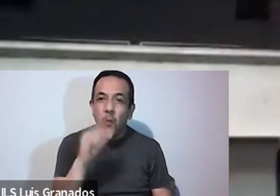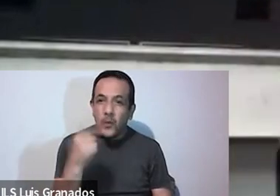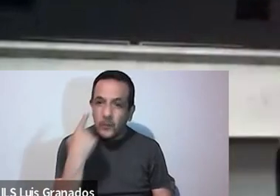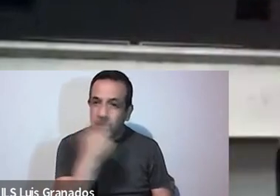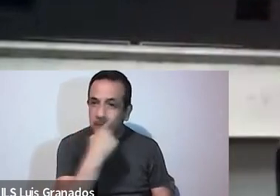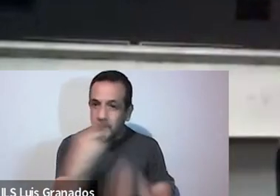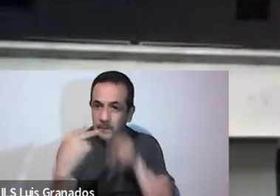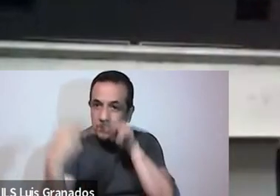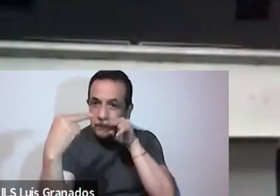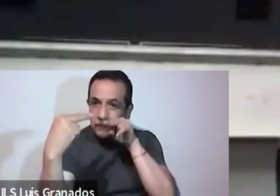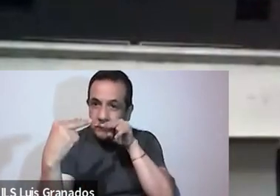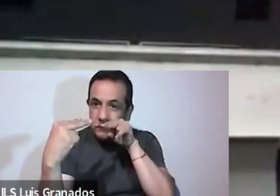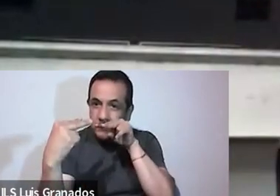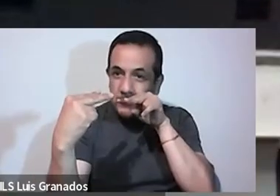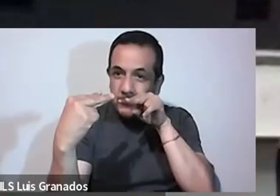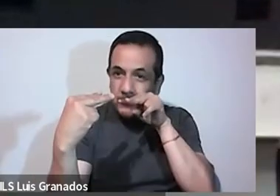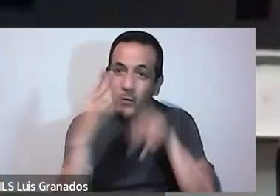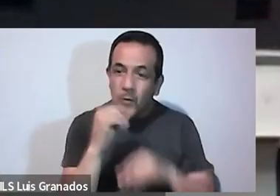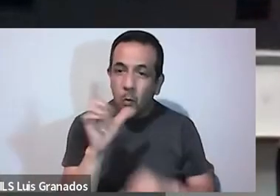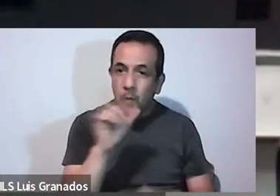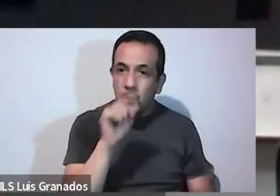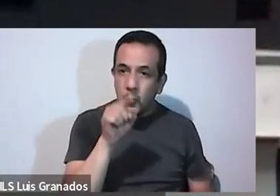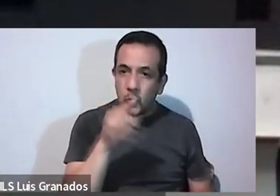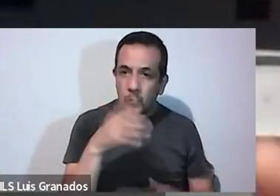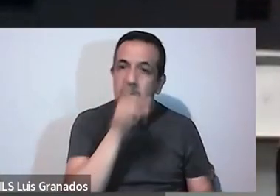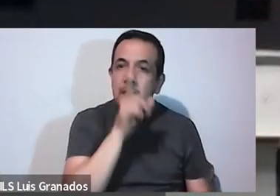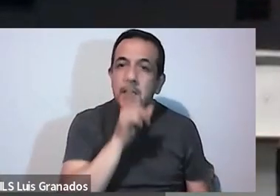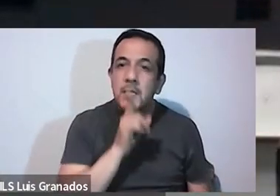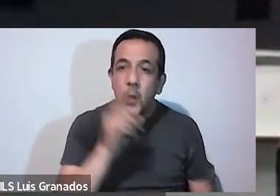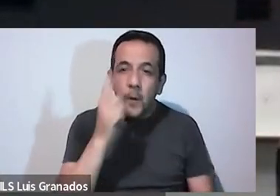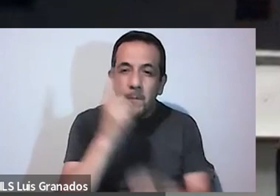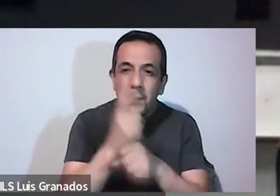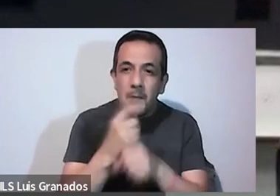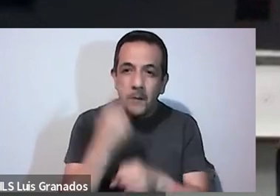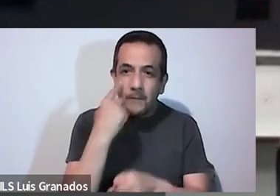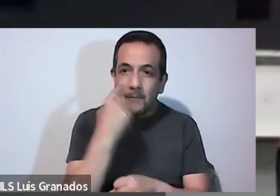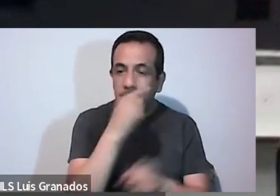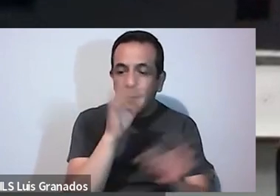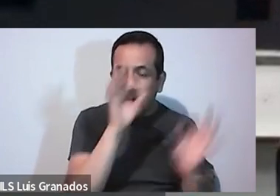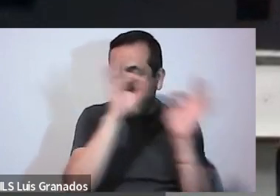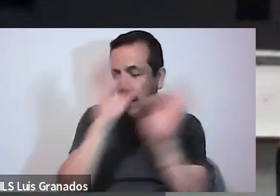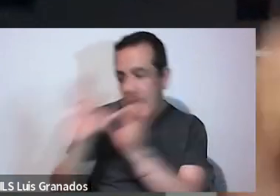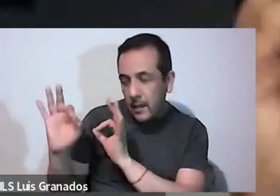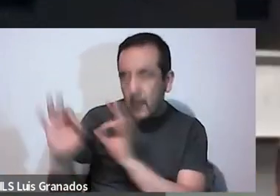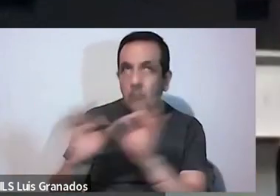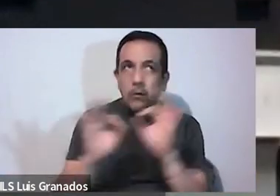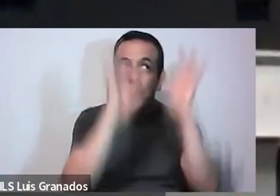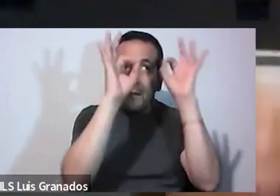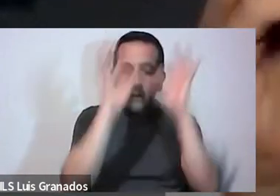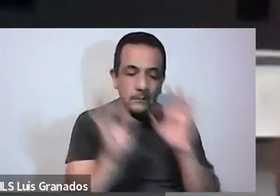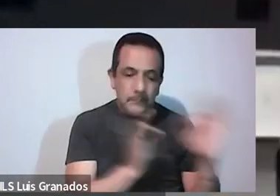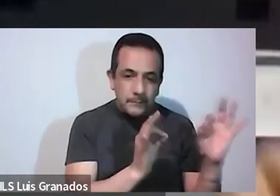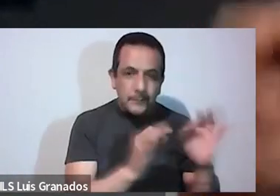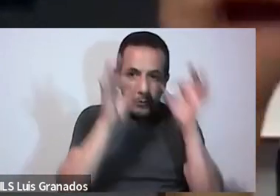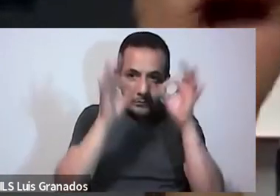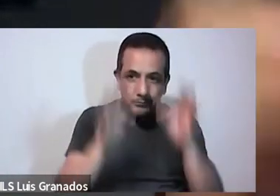comprobado lo contrario. Cuando tú vas a contar una mentira, lo primero que haces es desviar tu mirada. Hay estudios